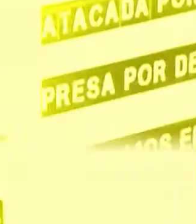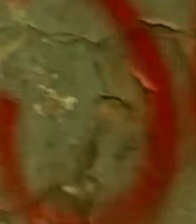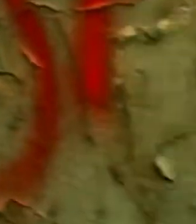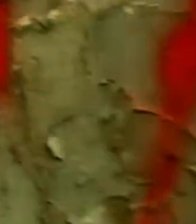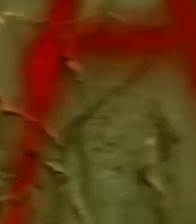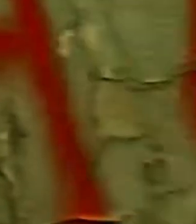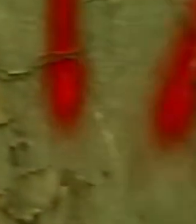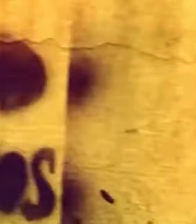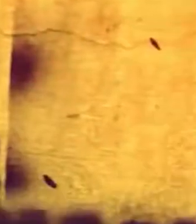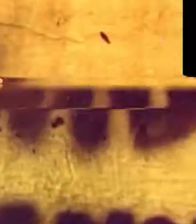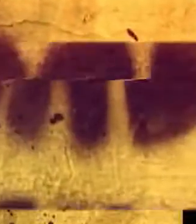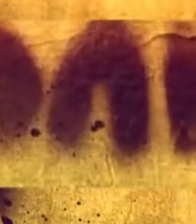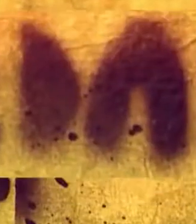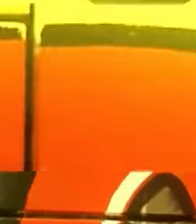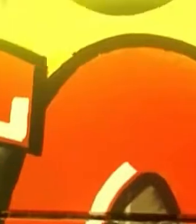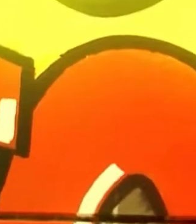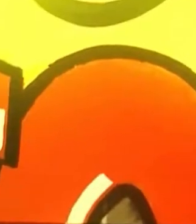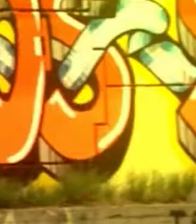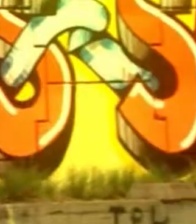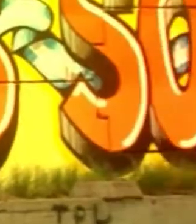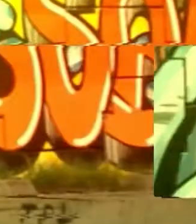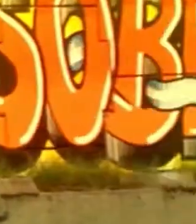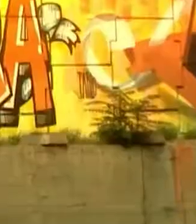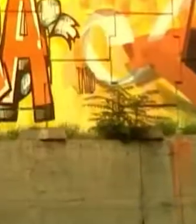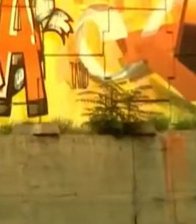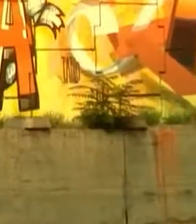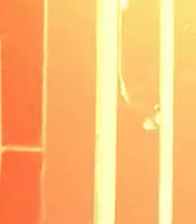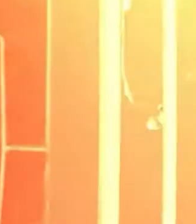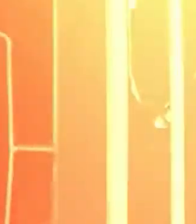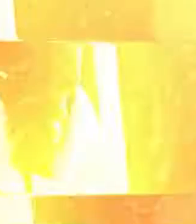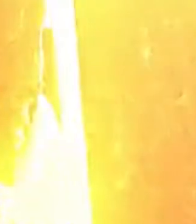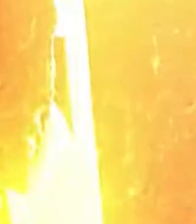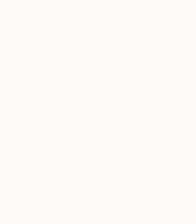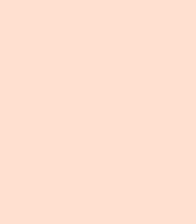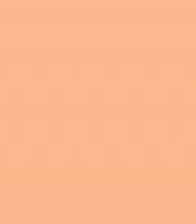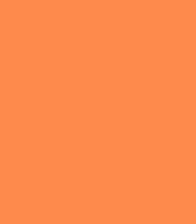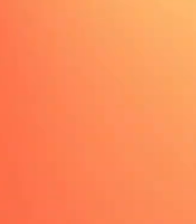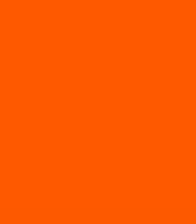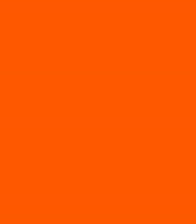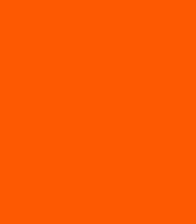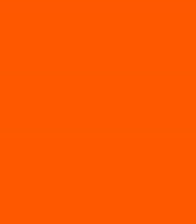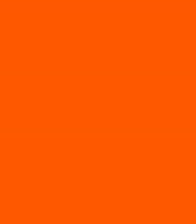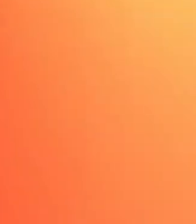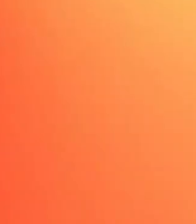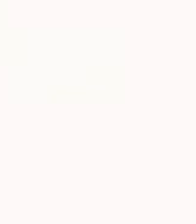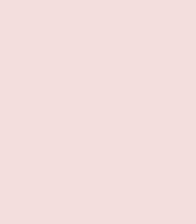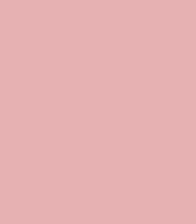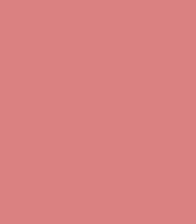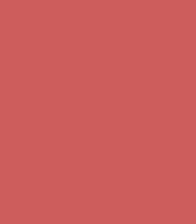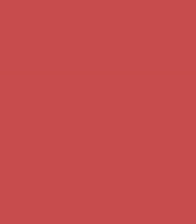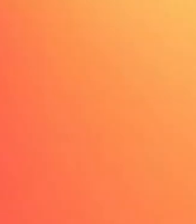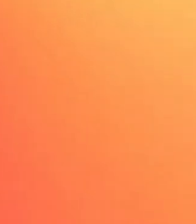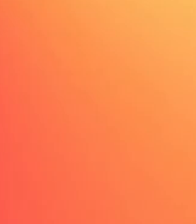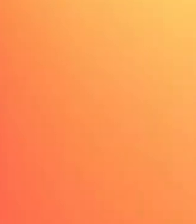Somos dos, somos dos, somos dos, somos dos, somos todo. Y somos dos, somos dos, somos dos. Y somos dos, somos dos,